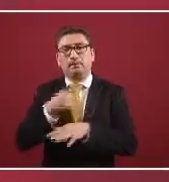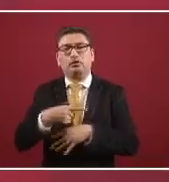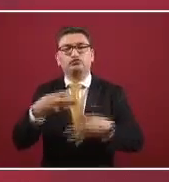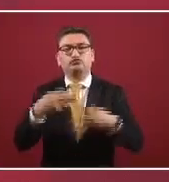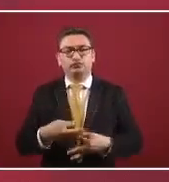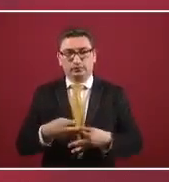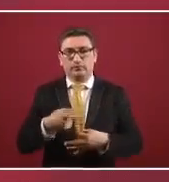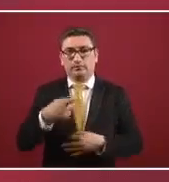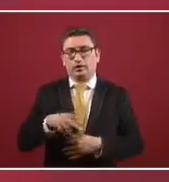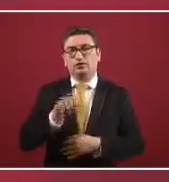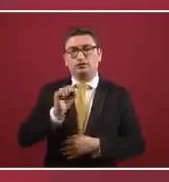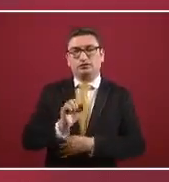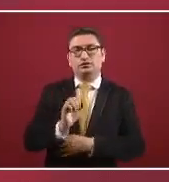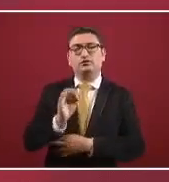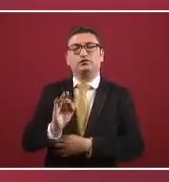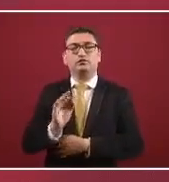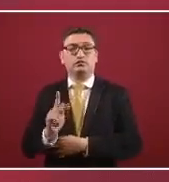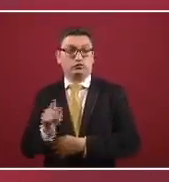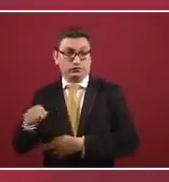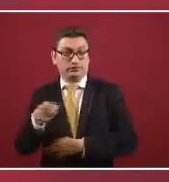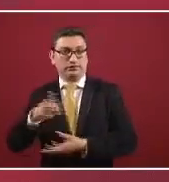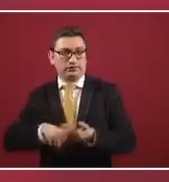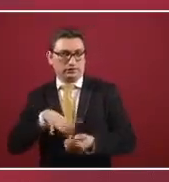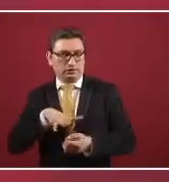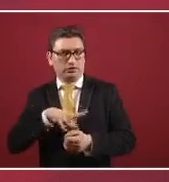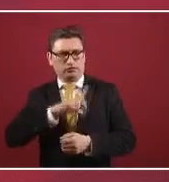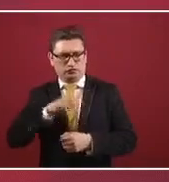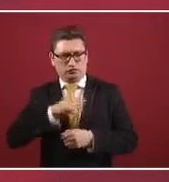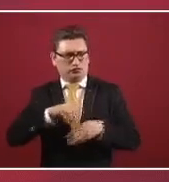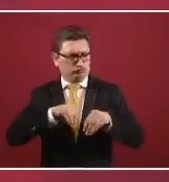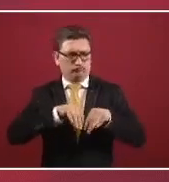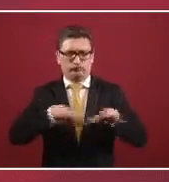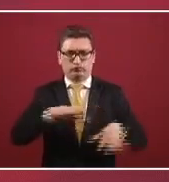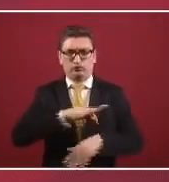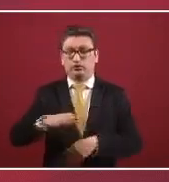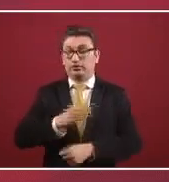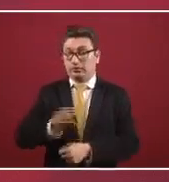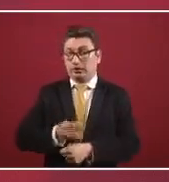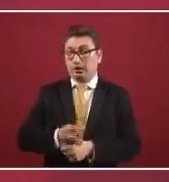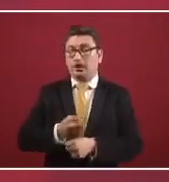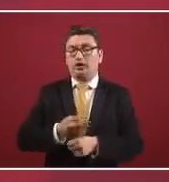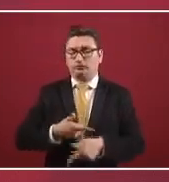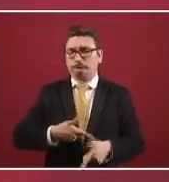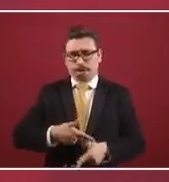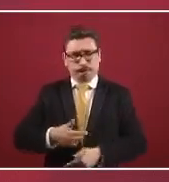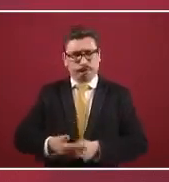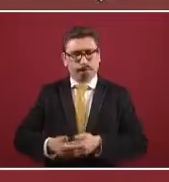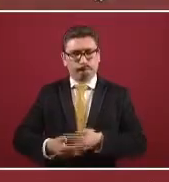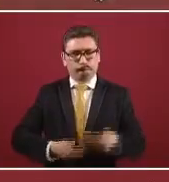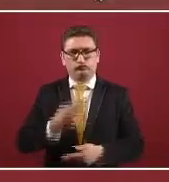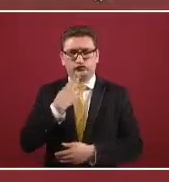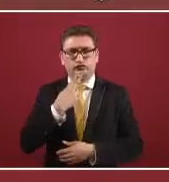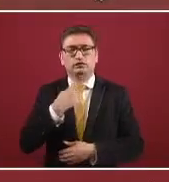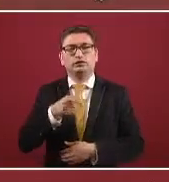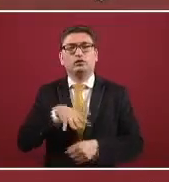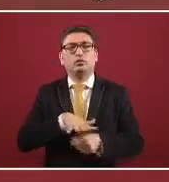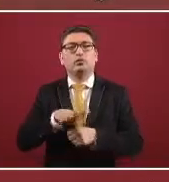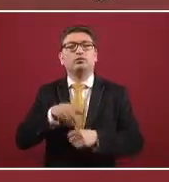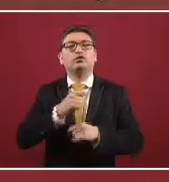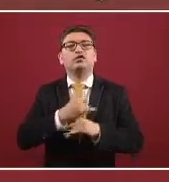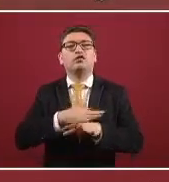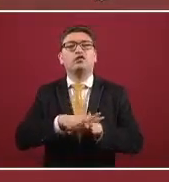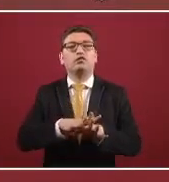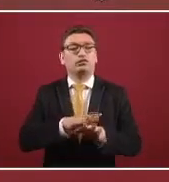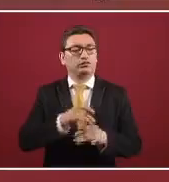con la Secretaría de Función Pública, lo vamos a dar a conocer más adelante, pero el sistema que hoy actualmente y es vigente depende de la información